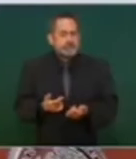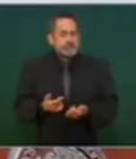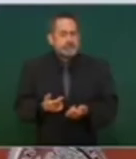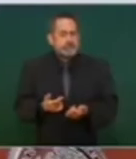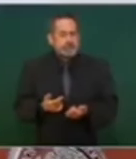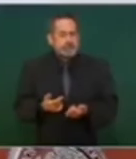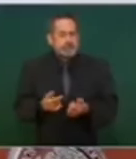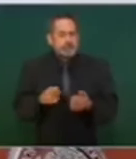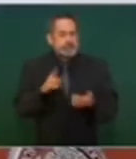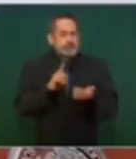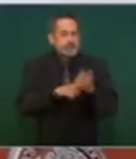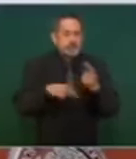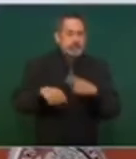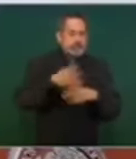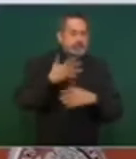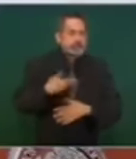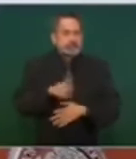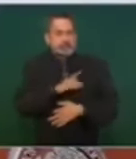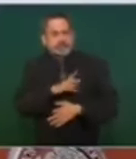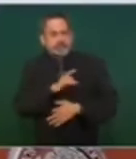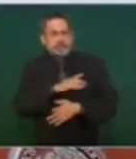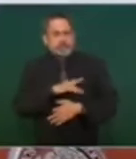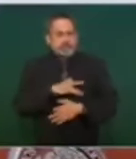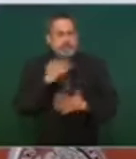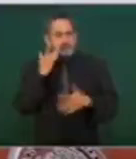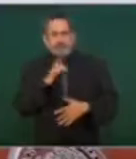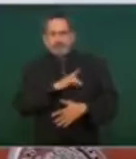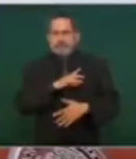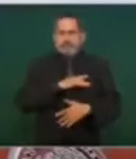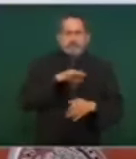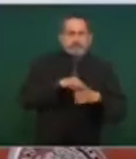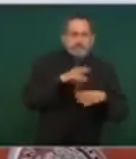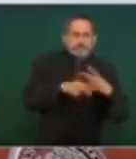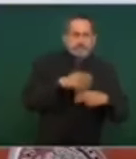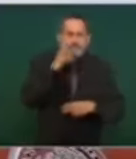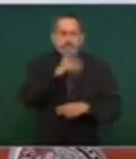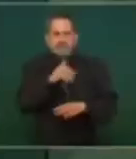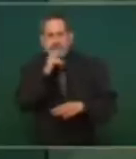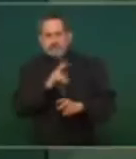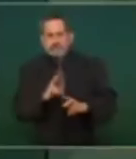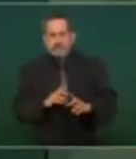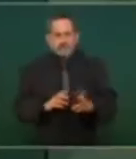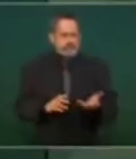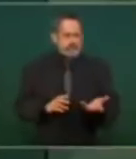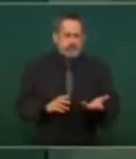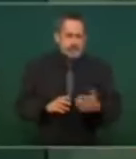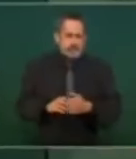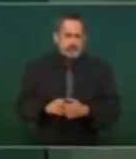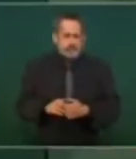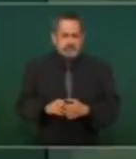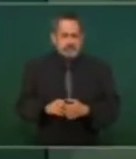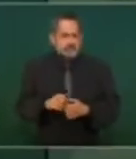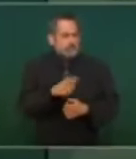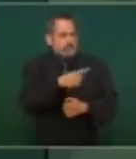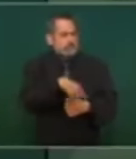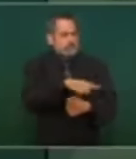se tenga temor o miedo. Piensan los cobardes